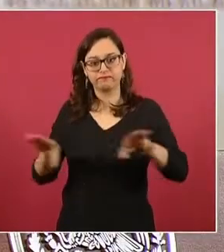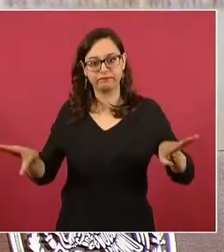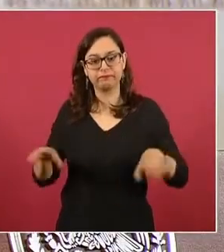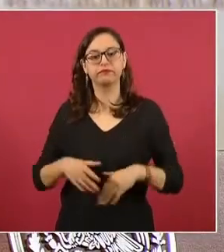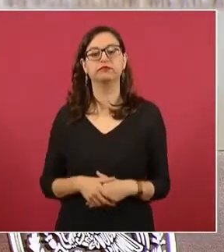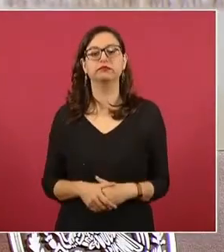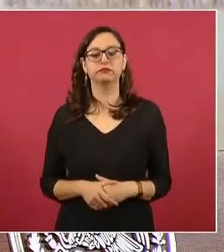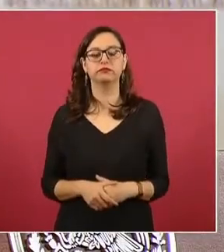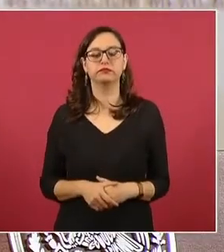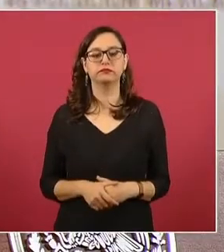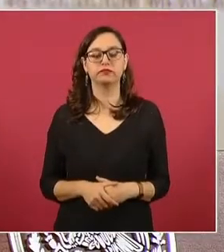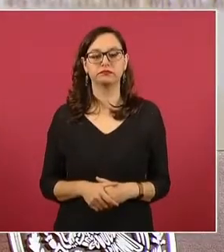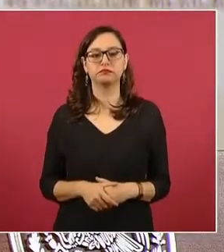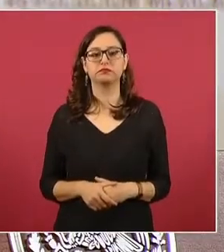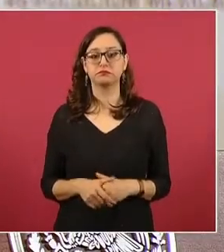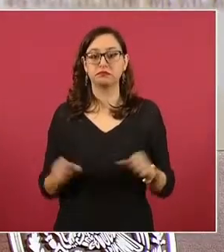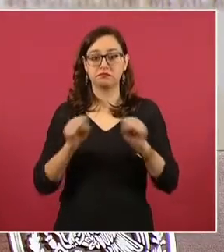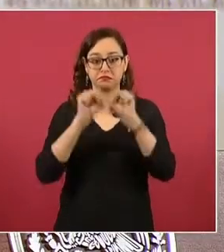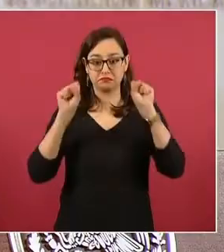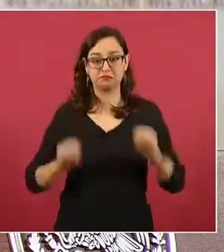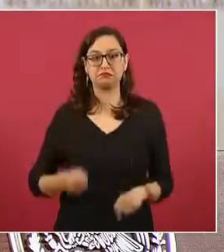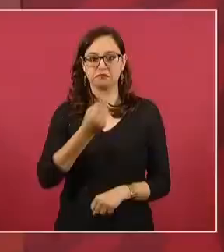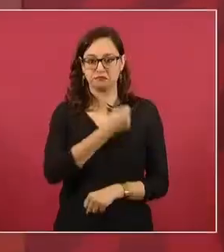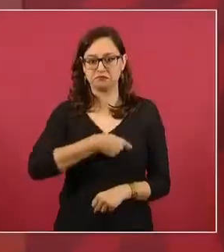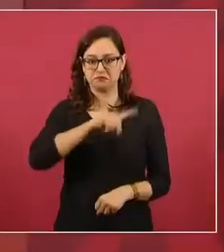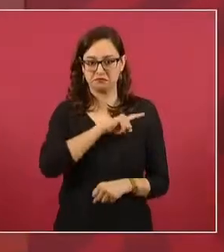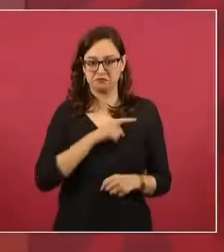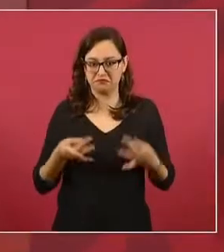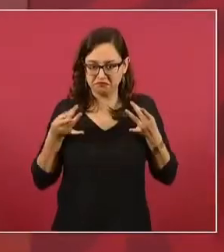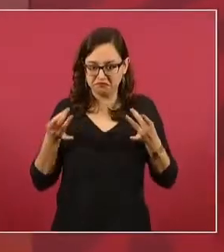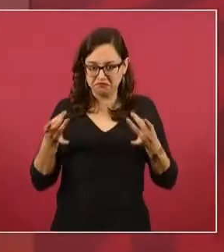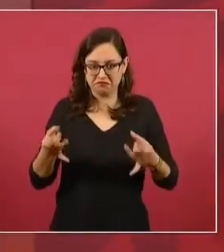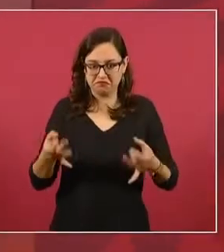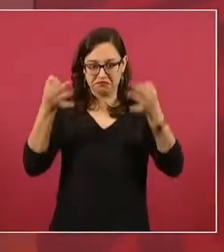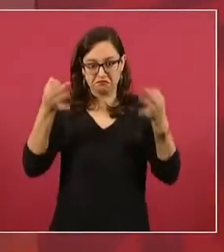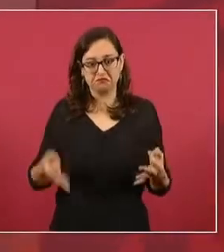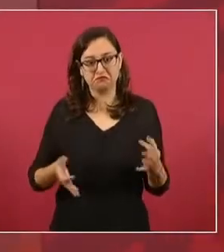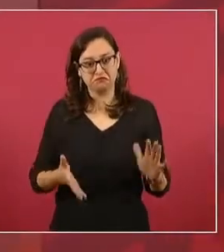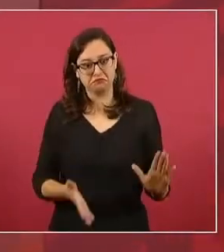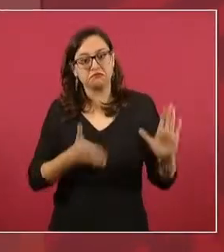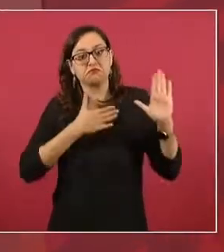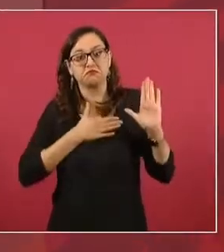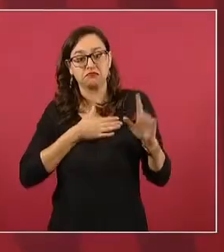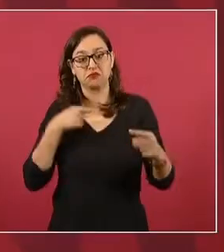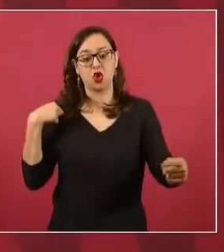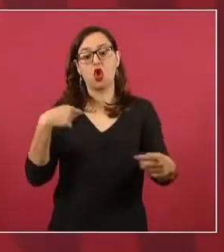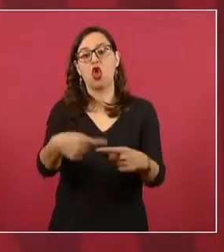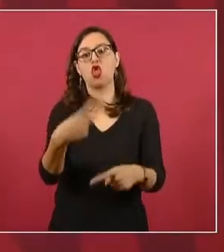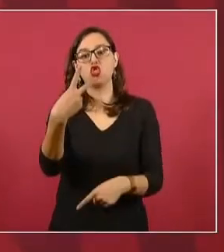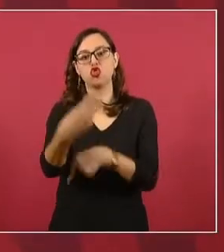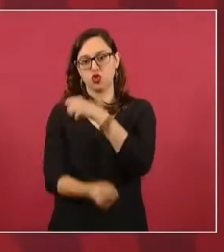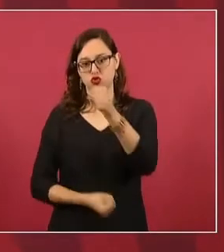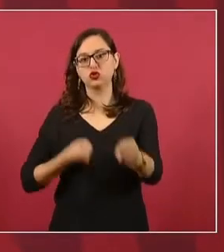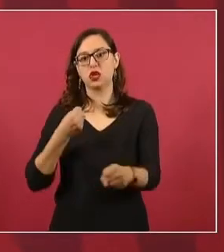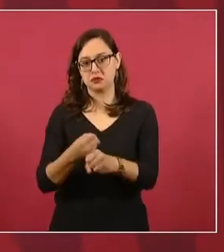atendida. Va a ser un sistema de salud de primera. Ese es mi compromiso antes de que yo